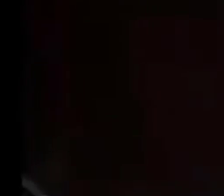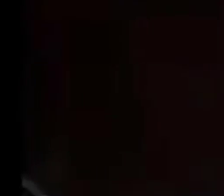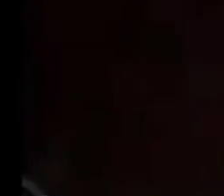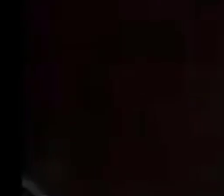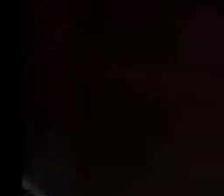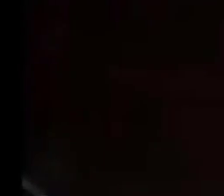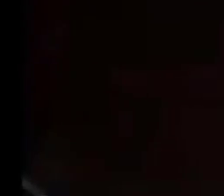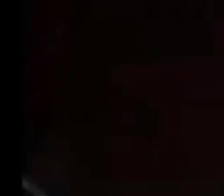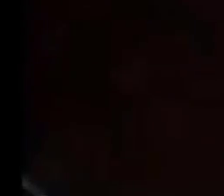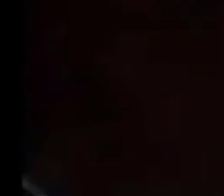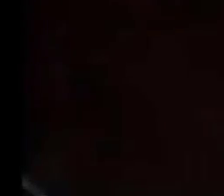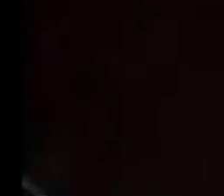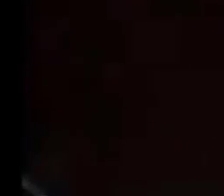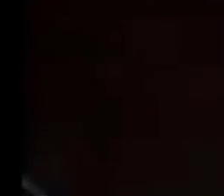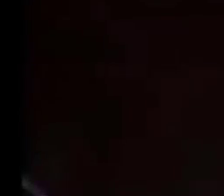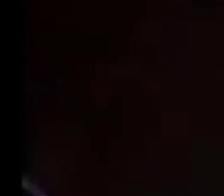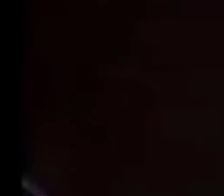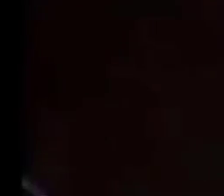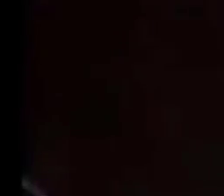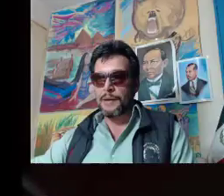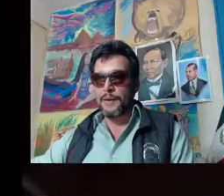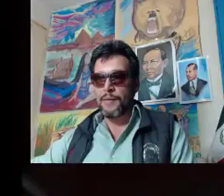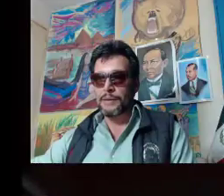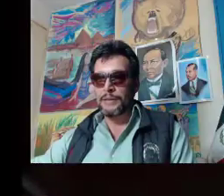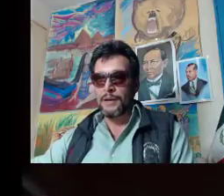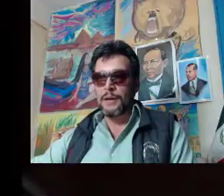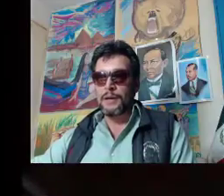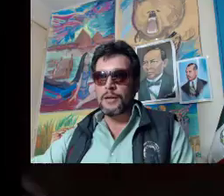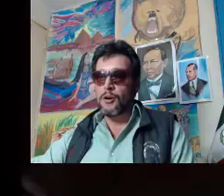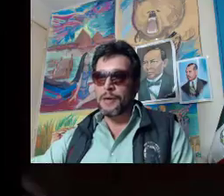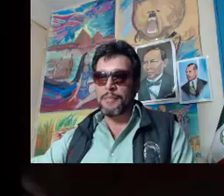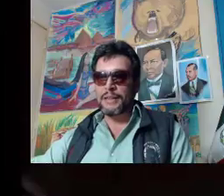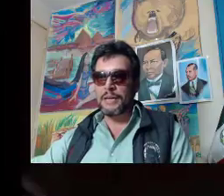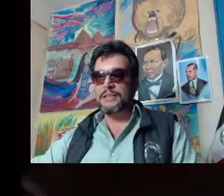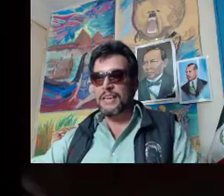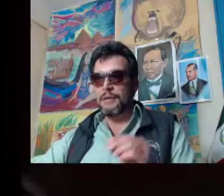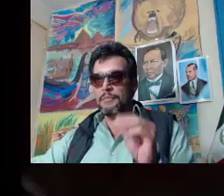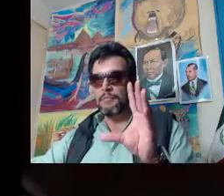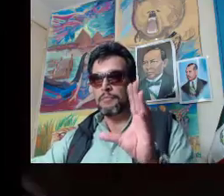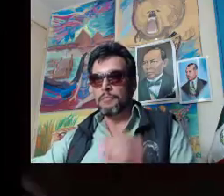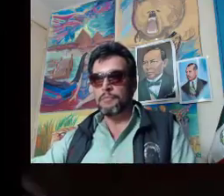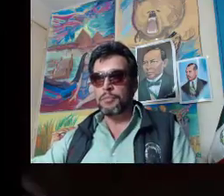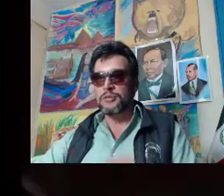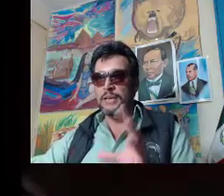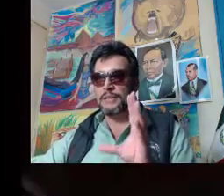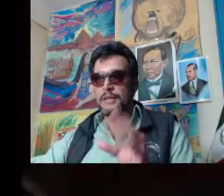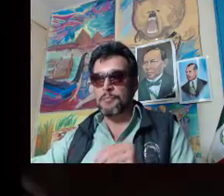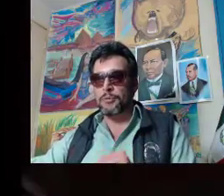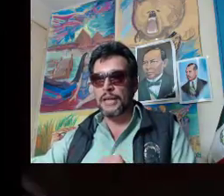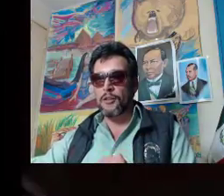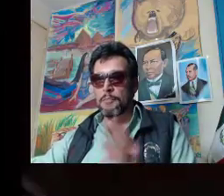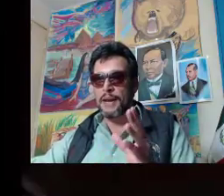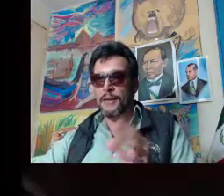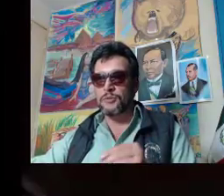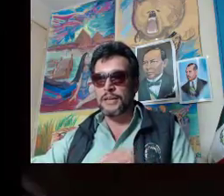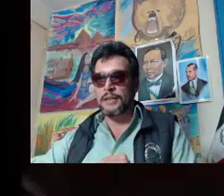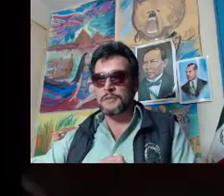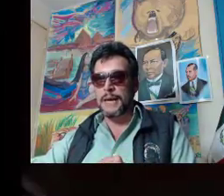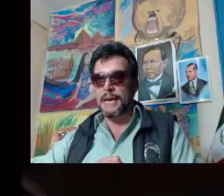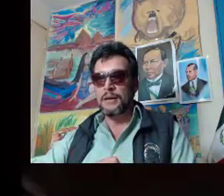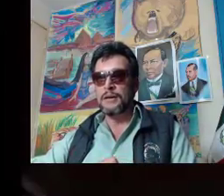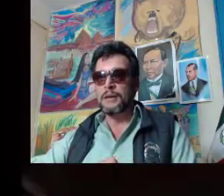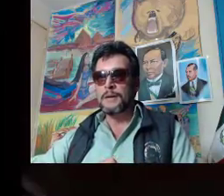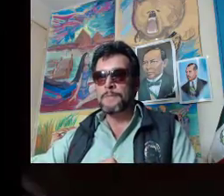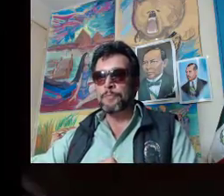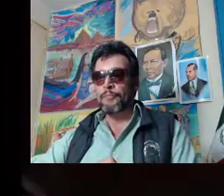importantes es el actuar que ha tenido esta dependencia. Y obviamente sí, puse a este diputado para que